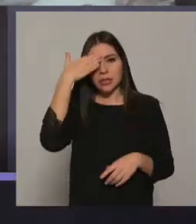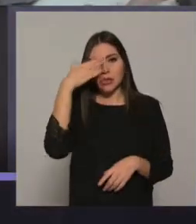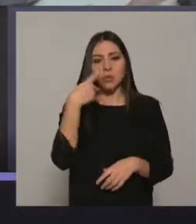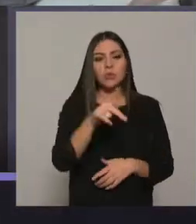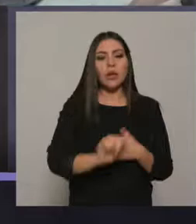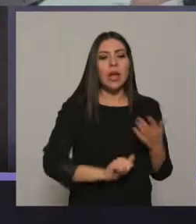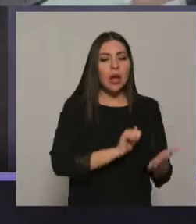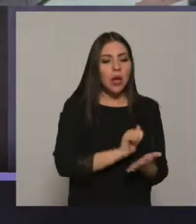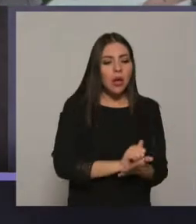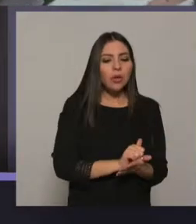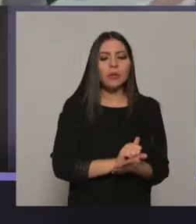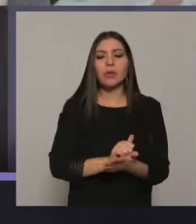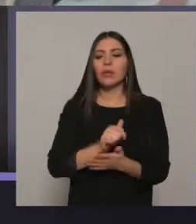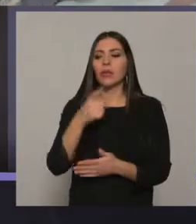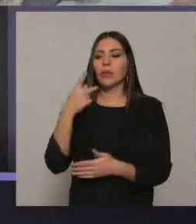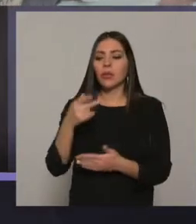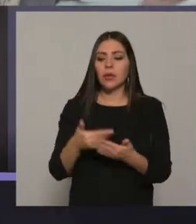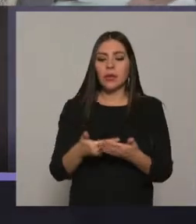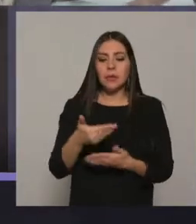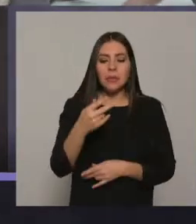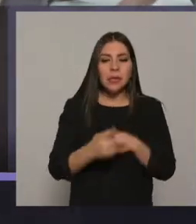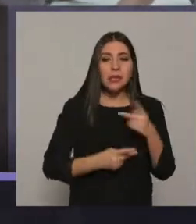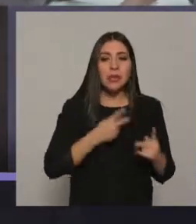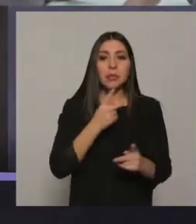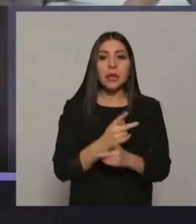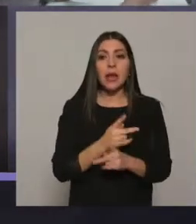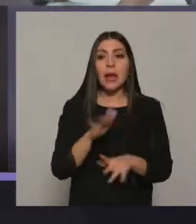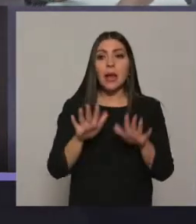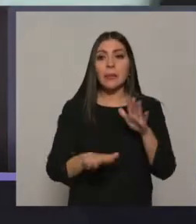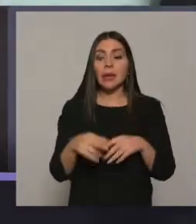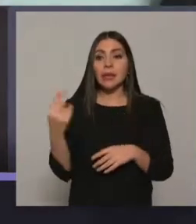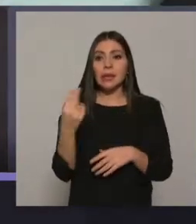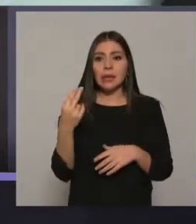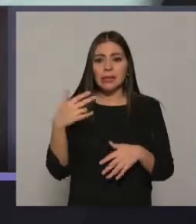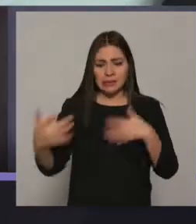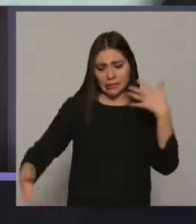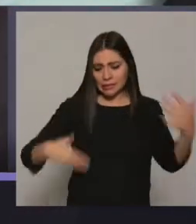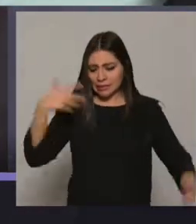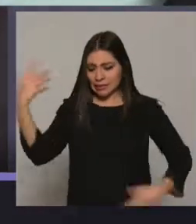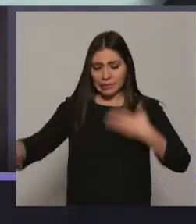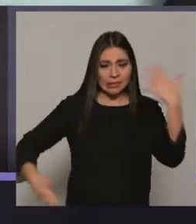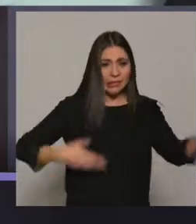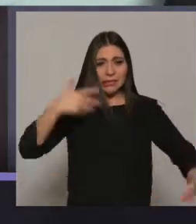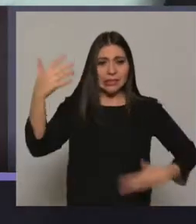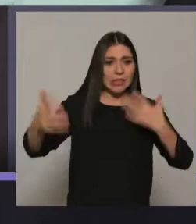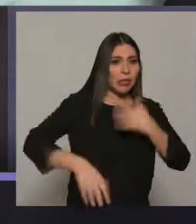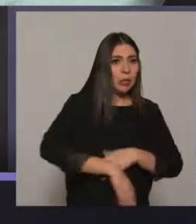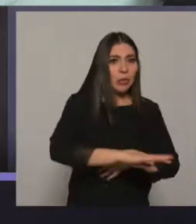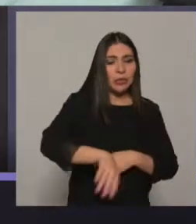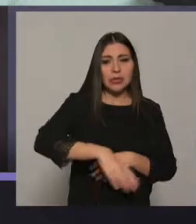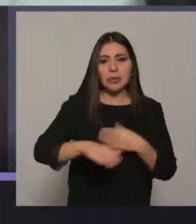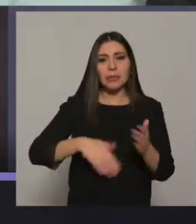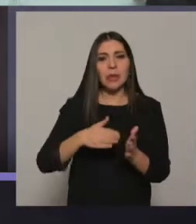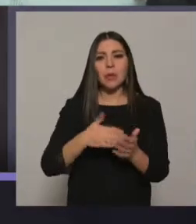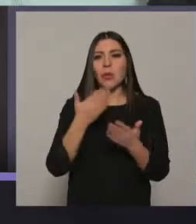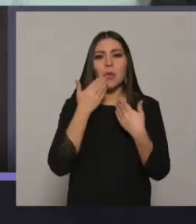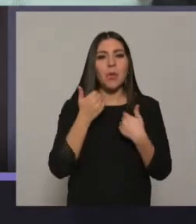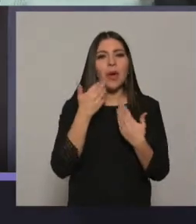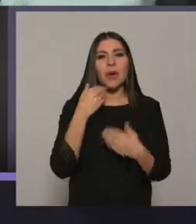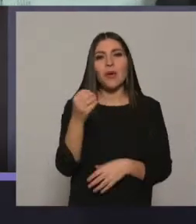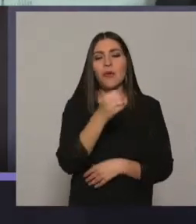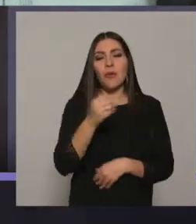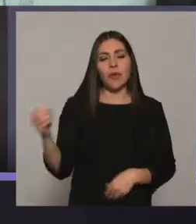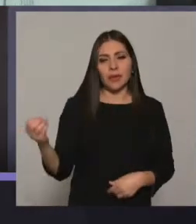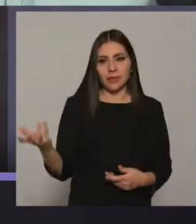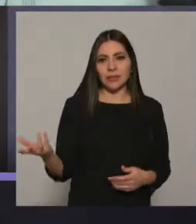su pasaporte, su cartilla, que al momento en que la necesita, pues hay que revolver toda la casa para encontrarla, ¿no? Igual pasa con los documentos que nos dan